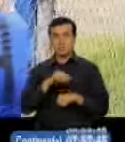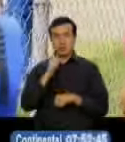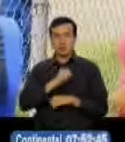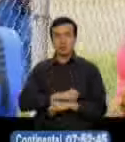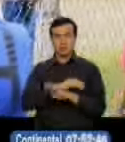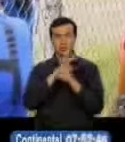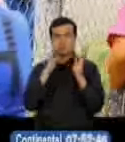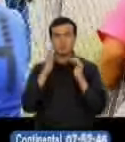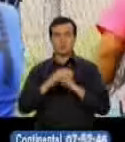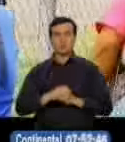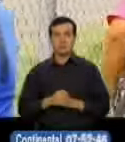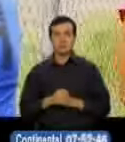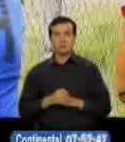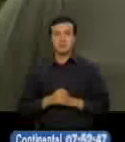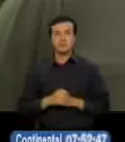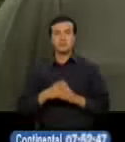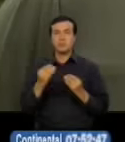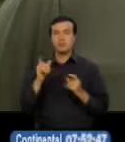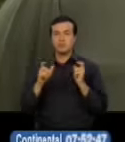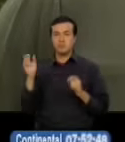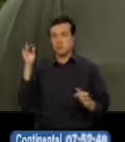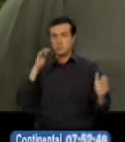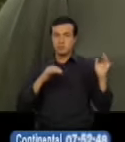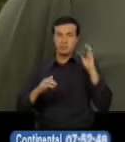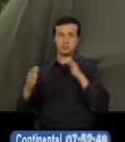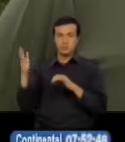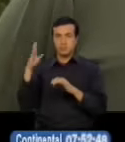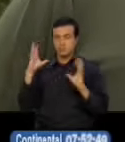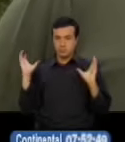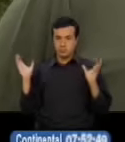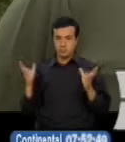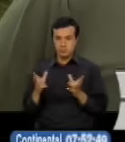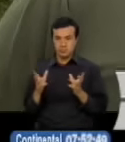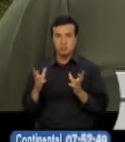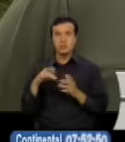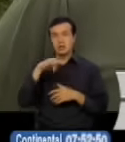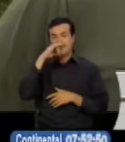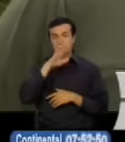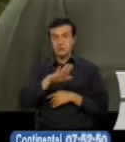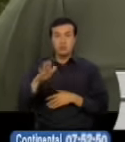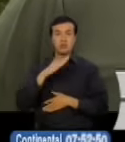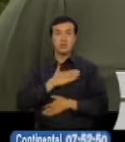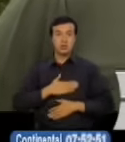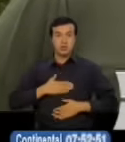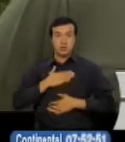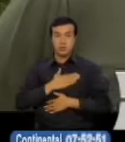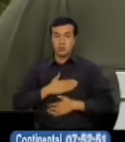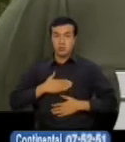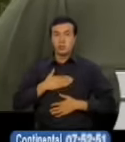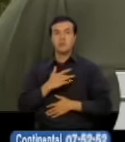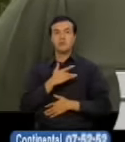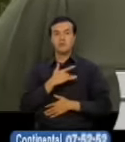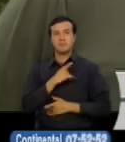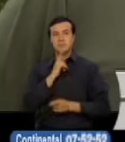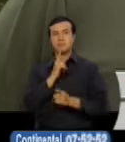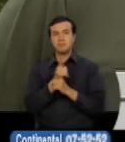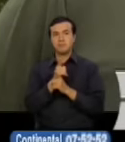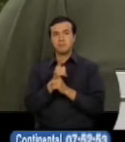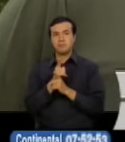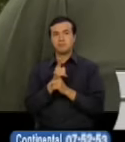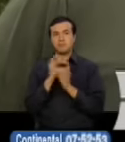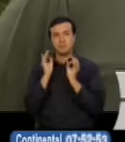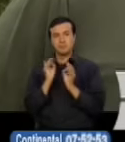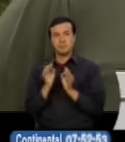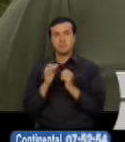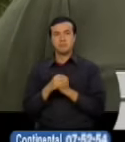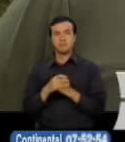horas. Tengamos una gran acogida de público, que los niños disfruten y se lleven esa sensación que te explico